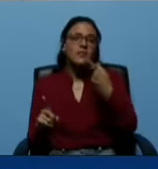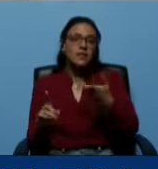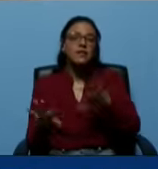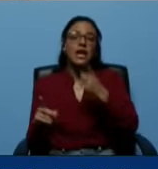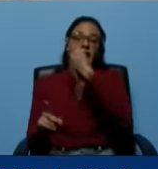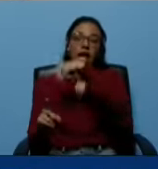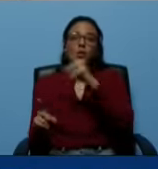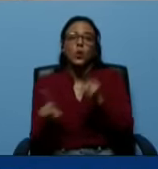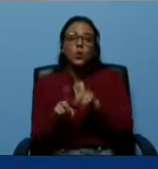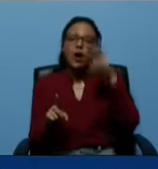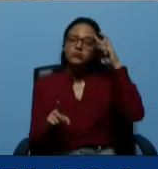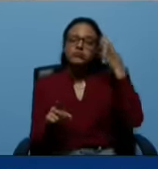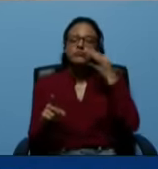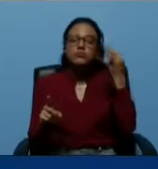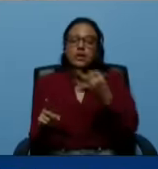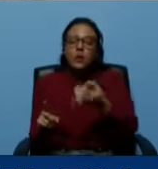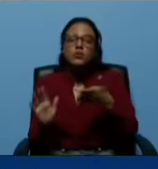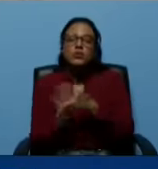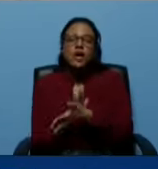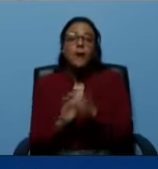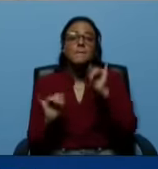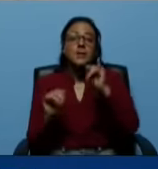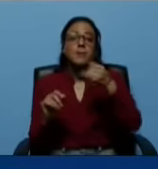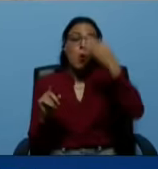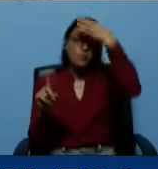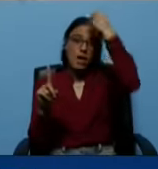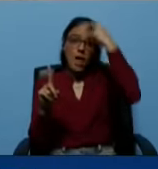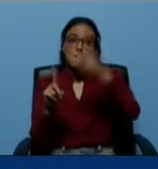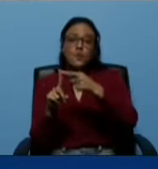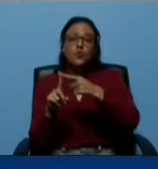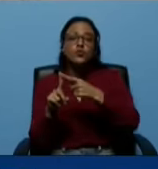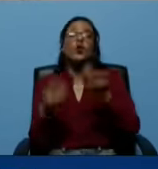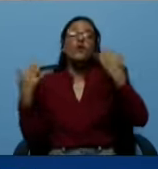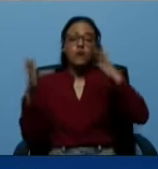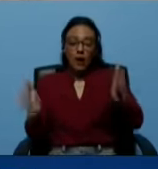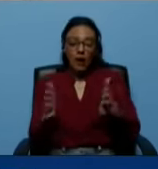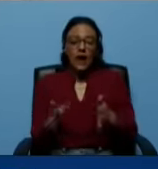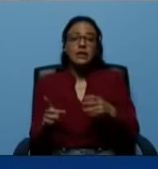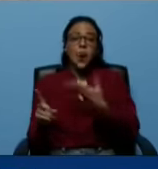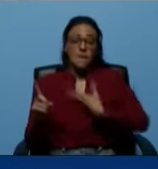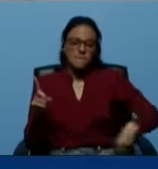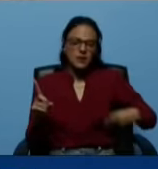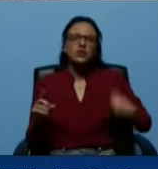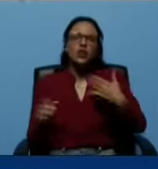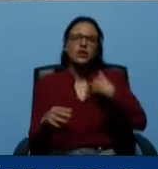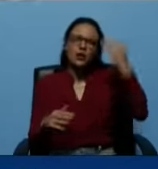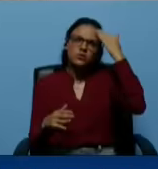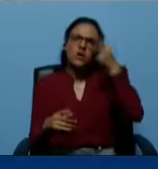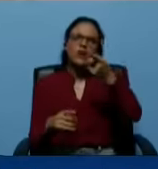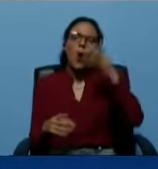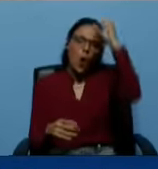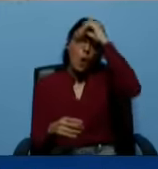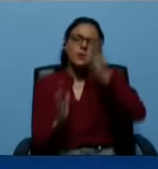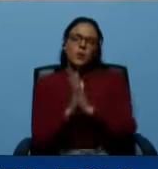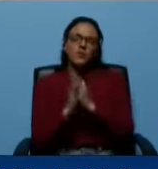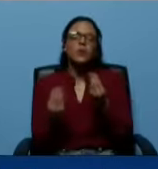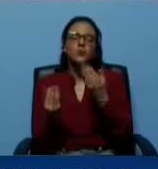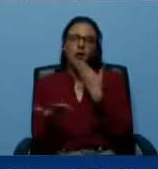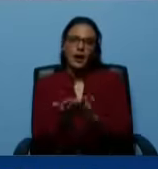reconoce a Edmundo González como presidente electo. Quería conocer su opinión al respecto. Gracias.